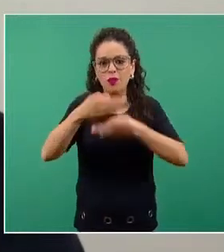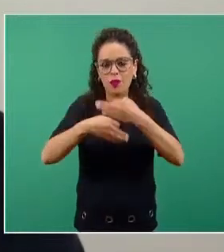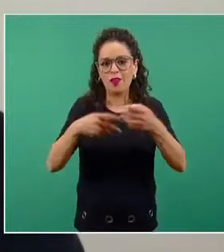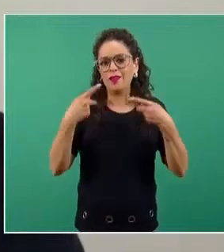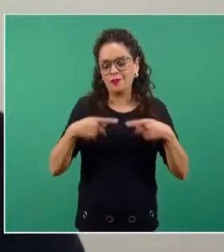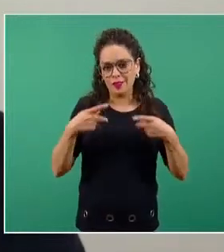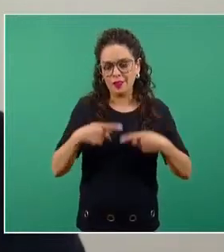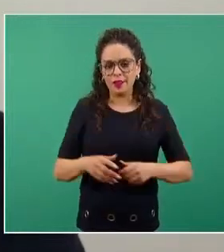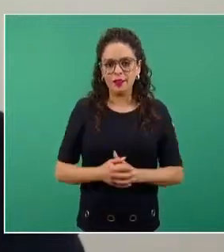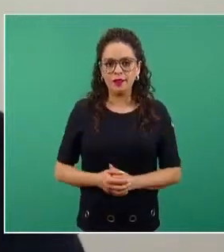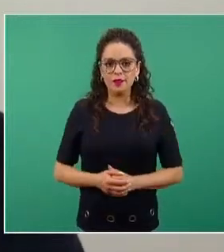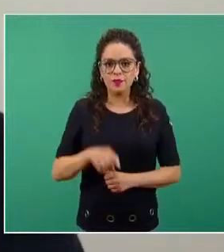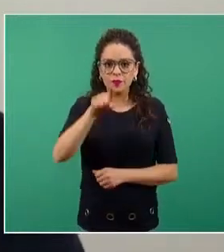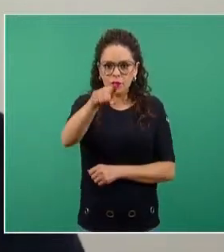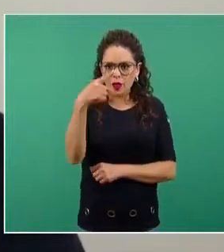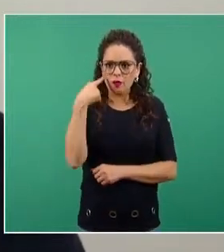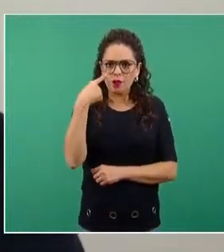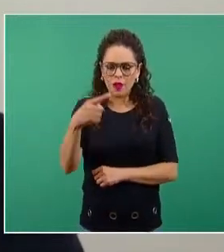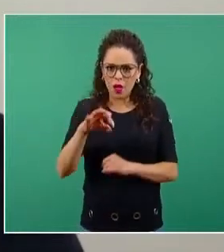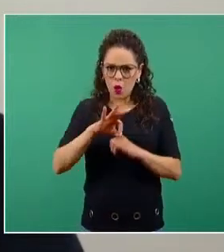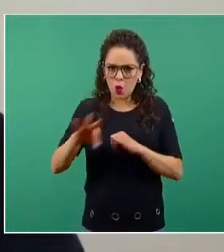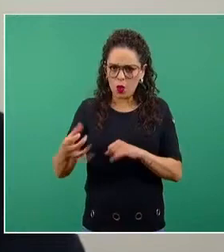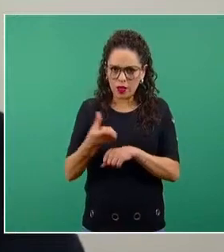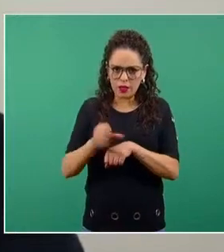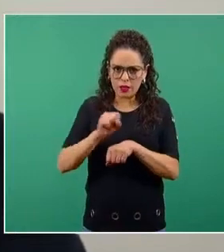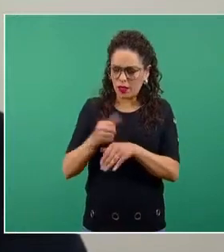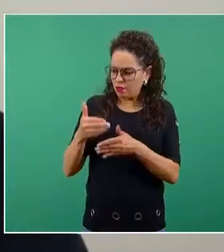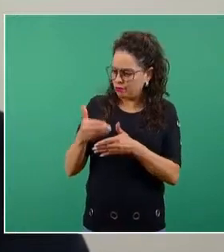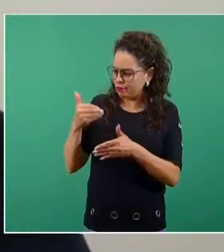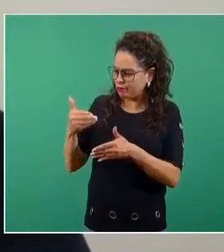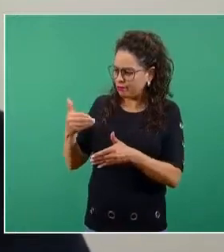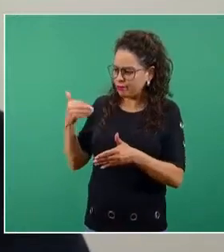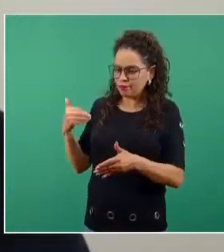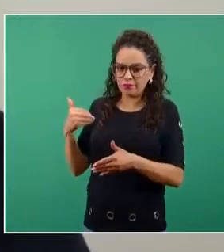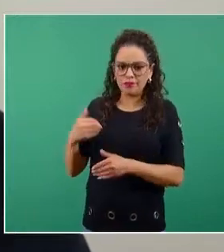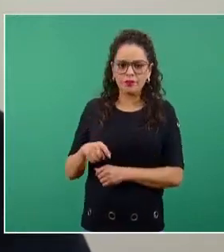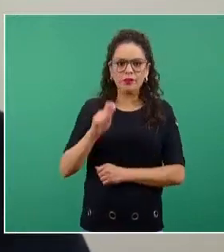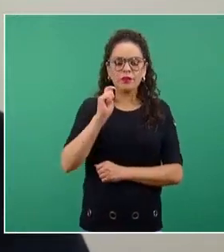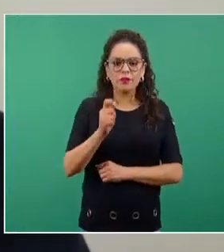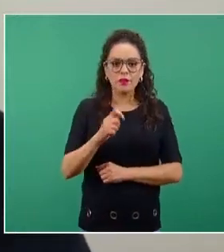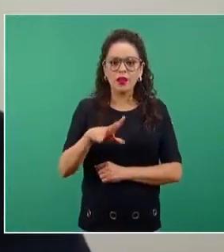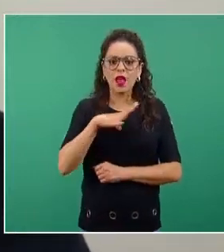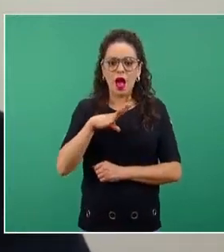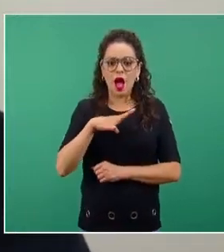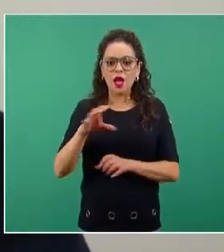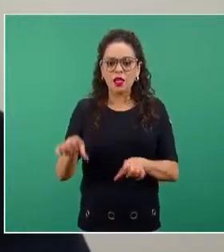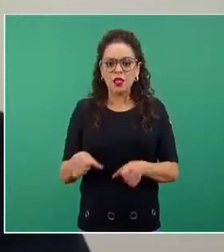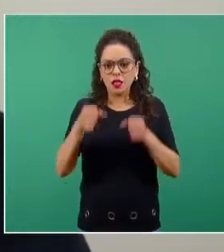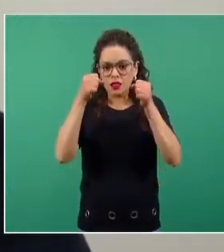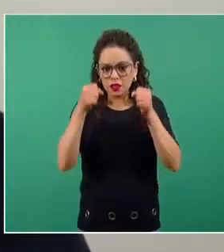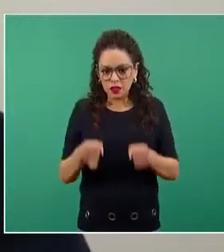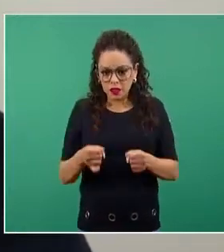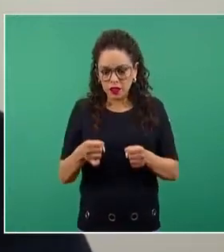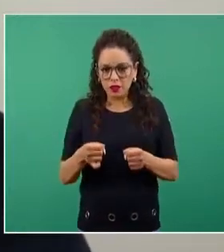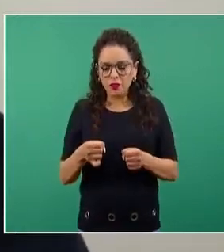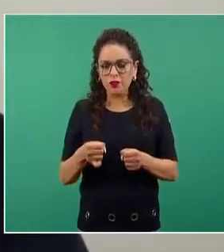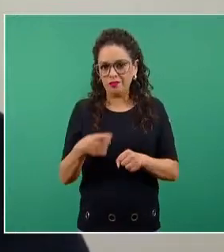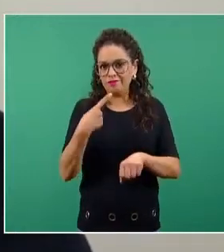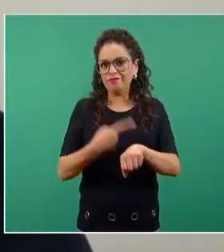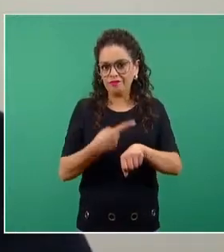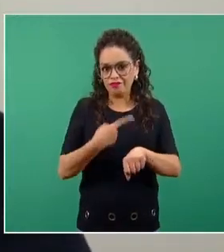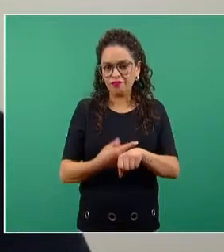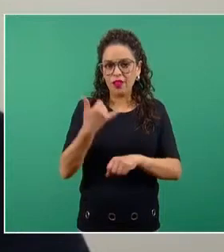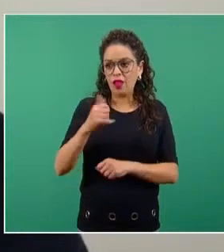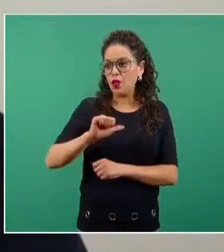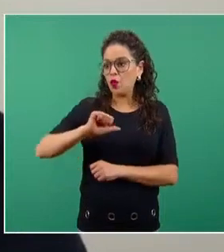vieron en últimas semanas, por asuntos de casos confirmados y en otros de resguardo por ser